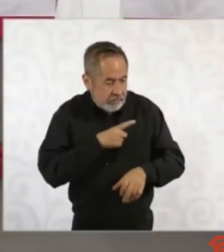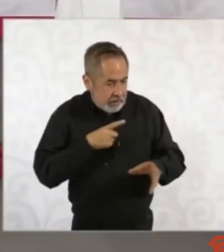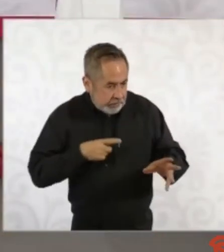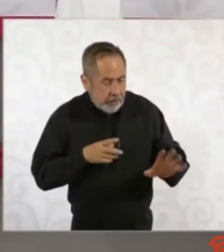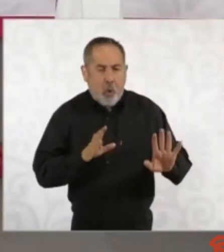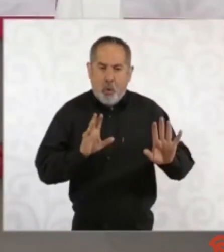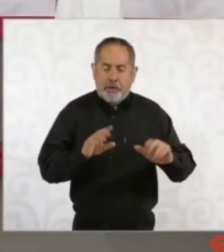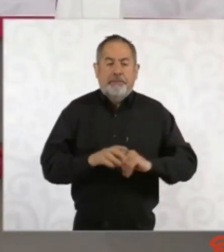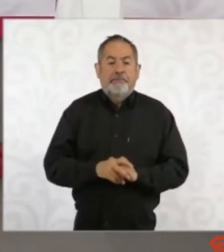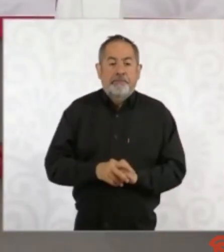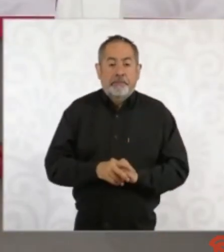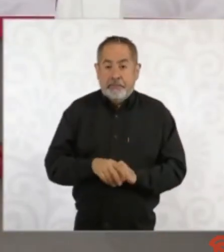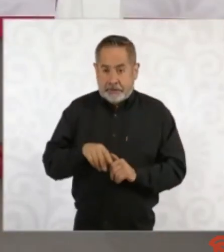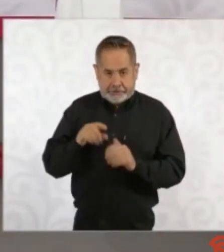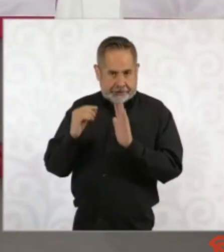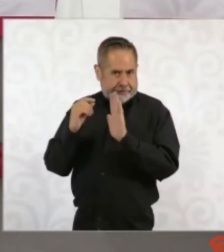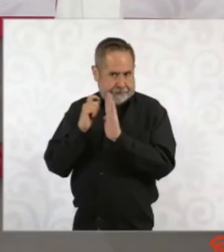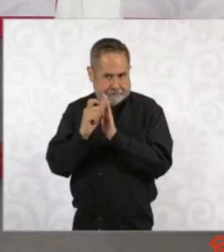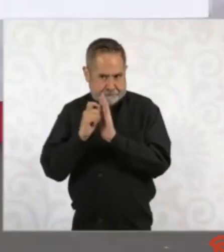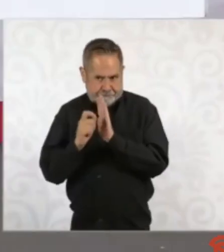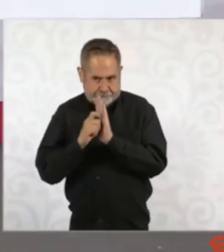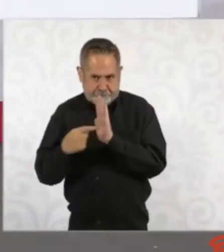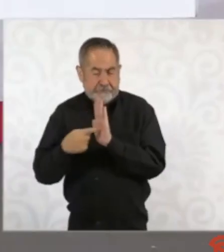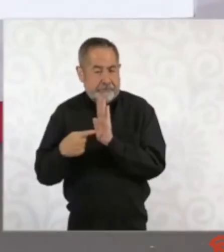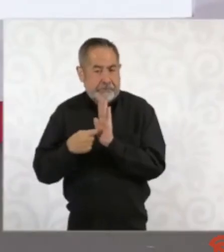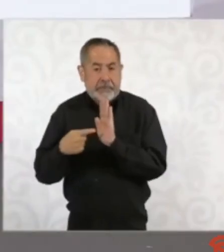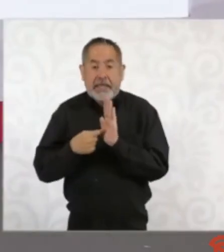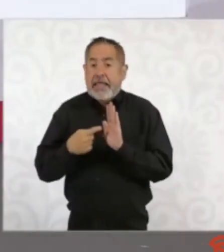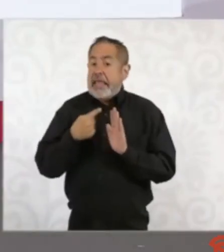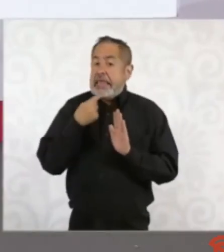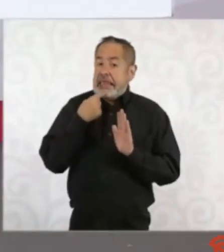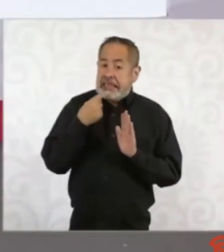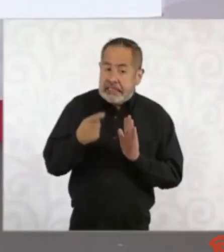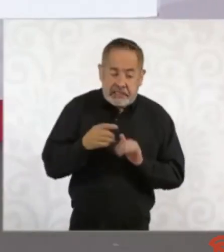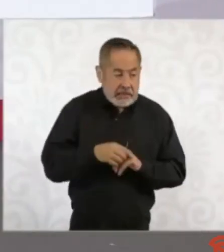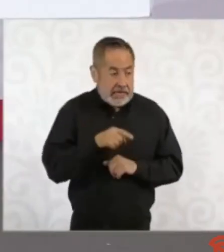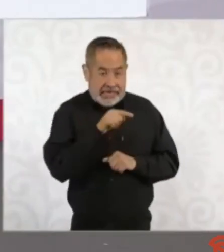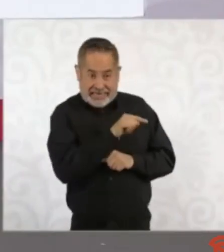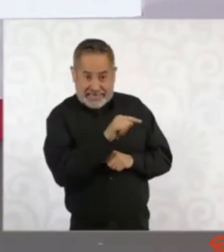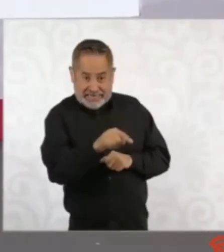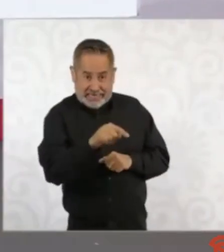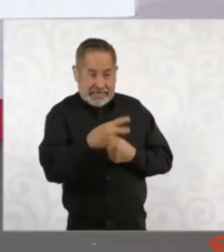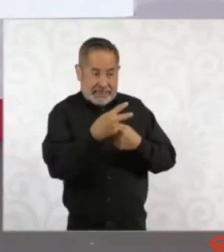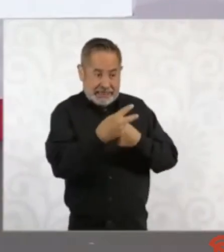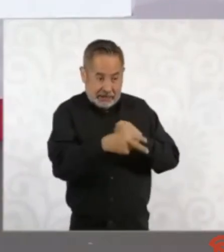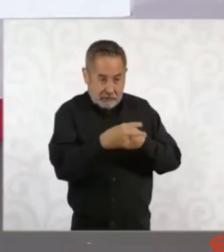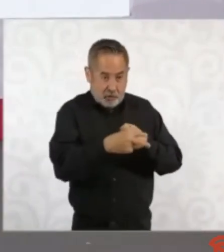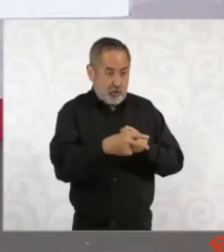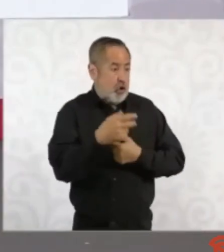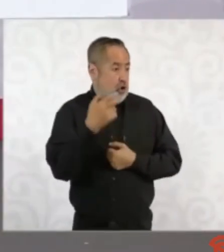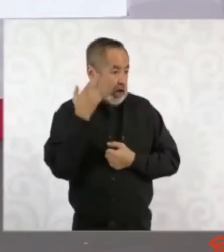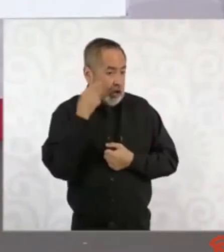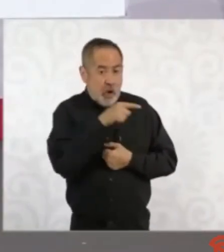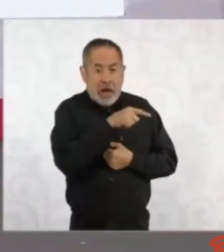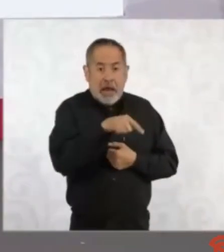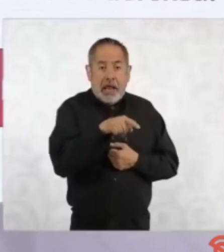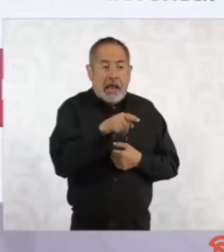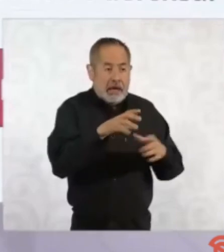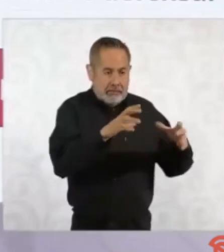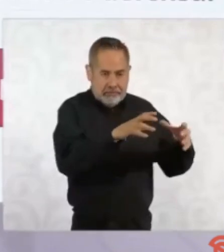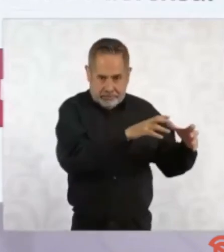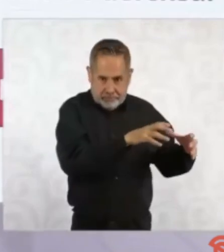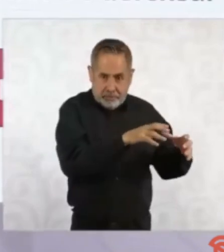el propio lineamiento y la ley establece que los medios deben de nombrar a un defensor